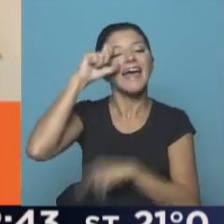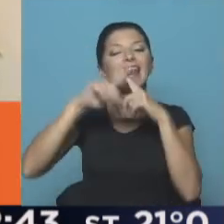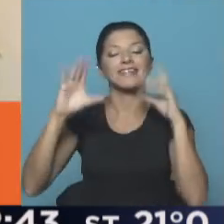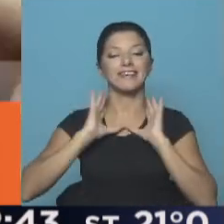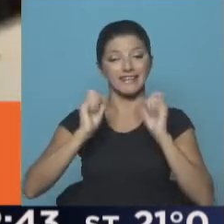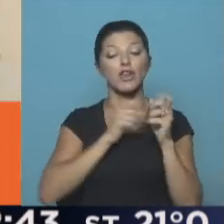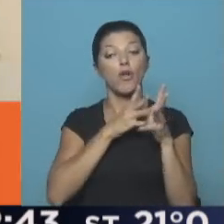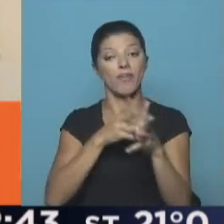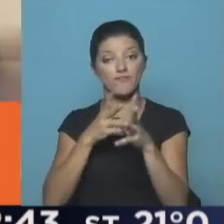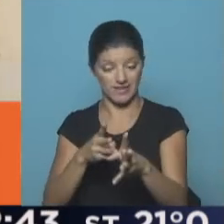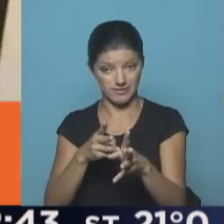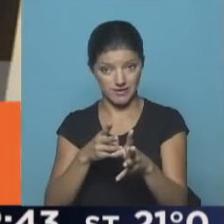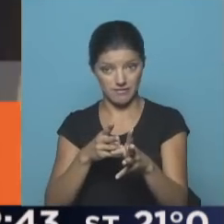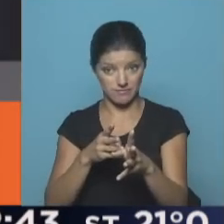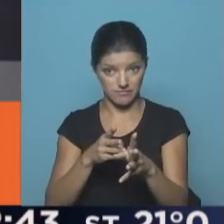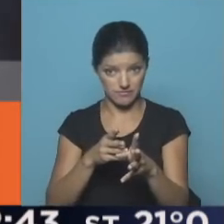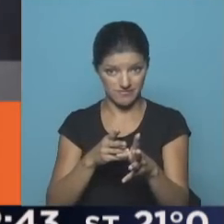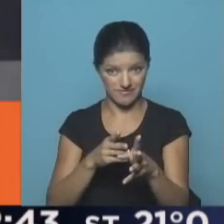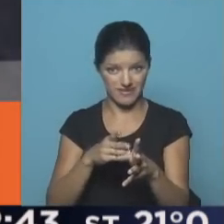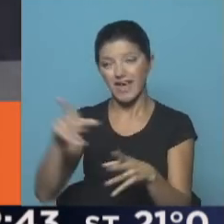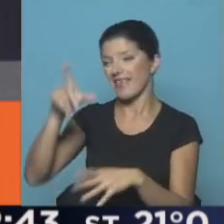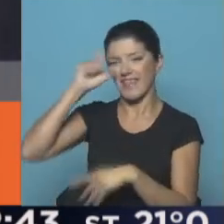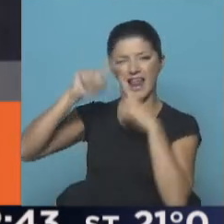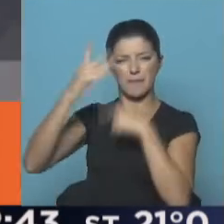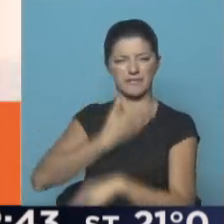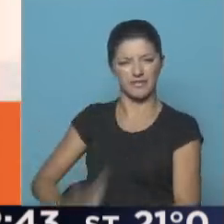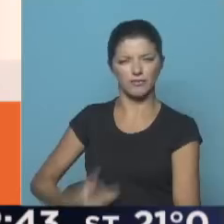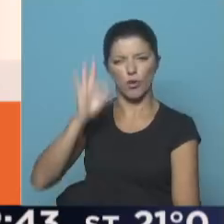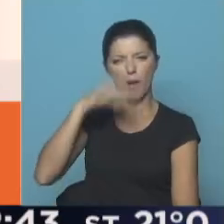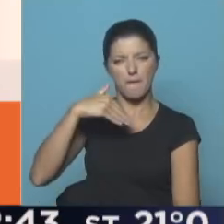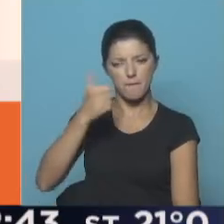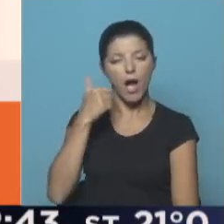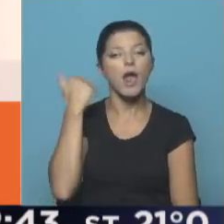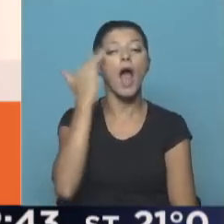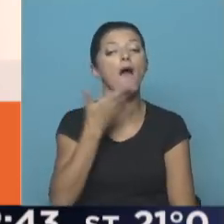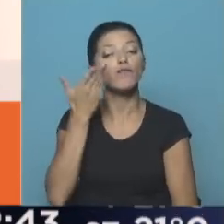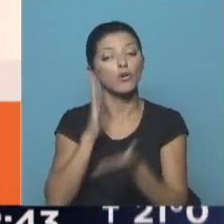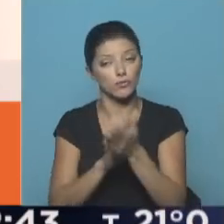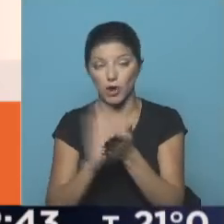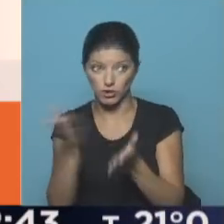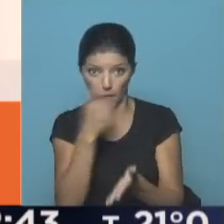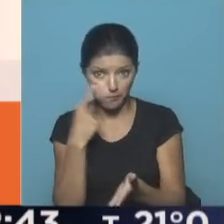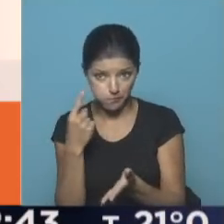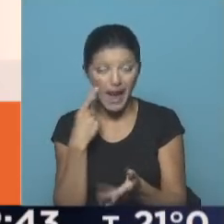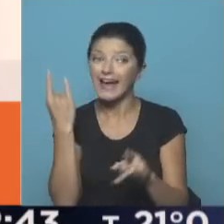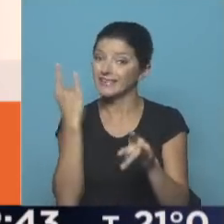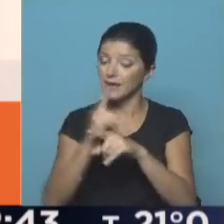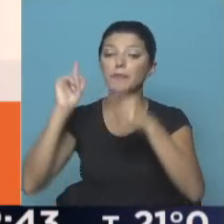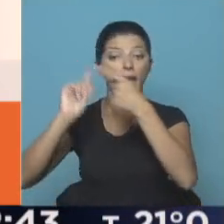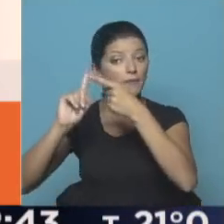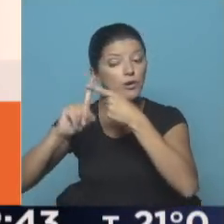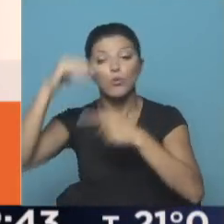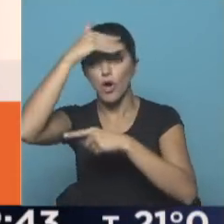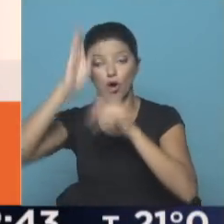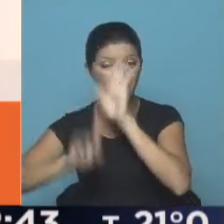Defensa de Barack Obama, que un poco repasó lo que está a las luces de todos. Siempre la relación con Corea del Norte,